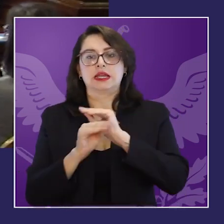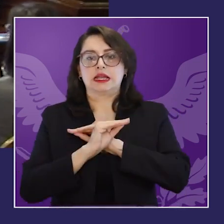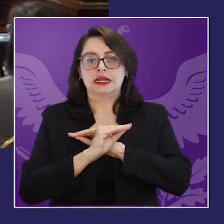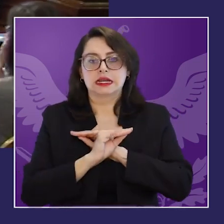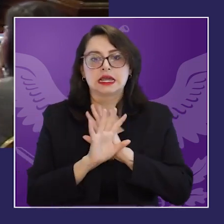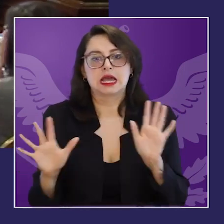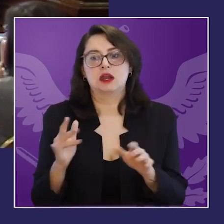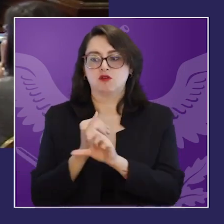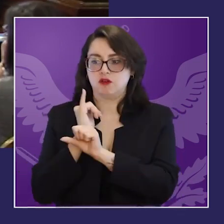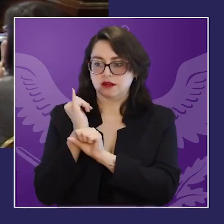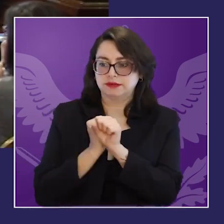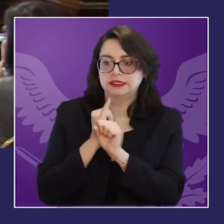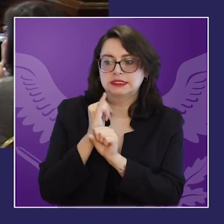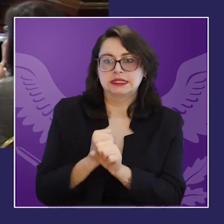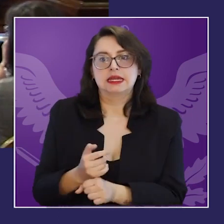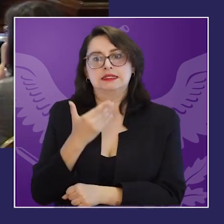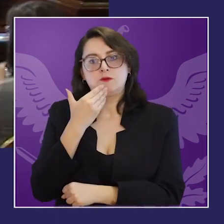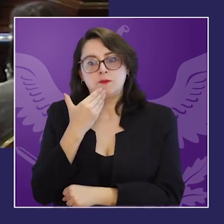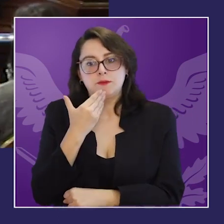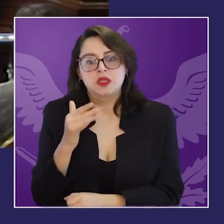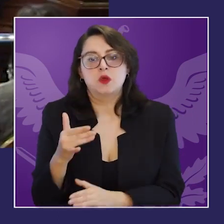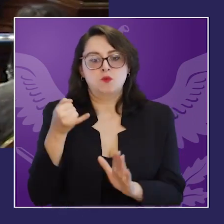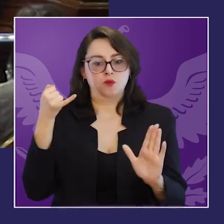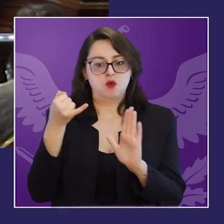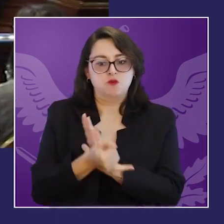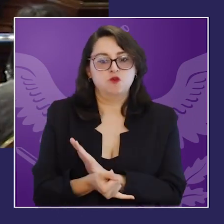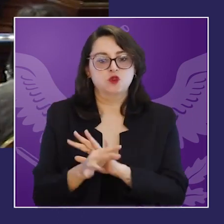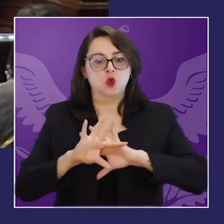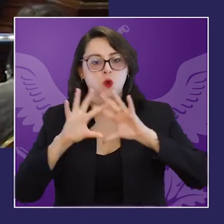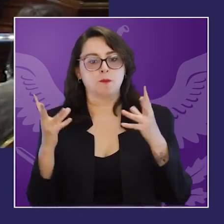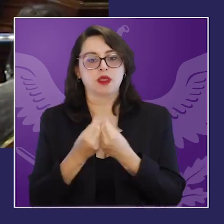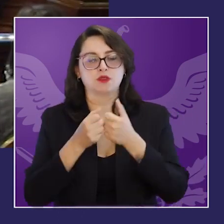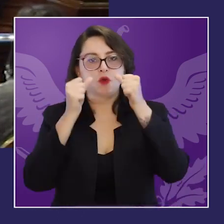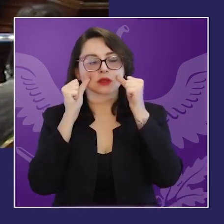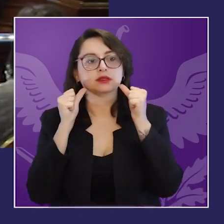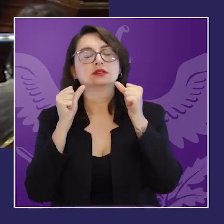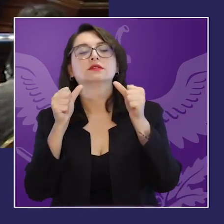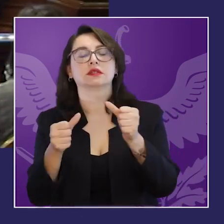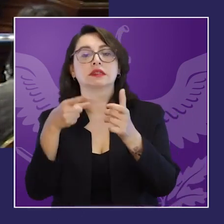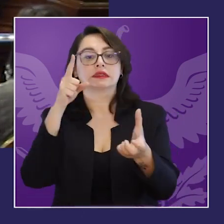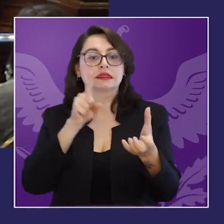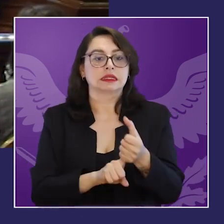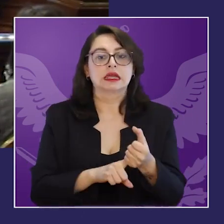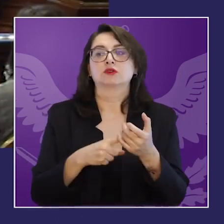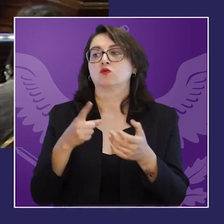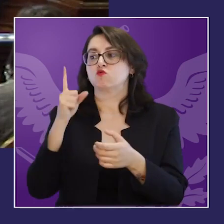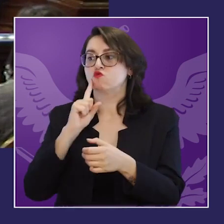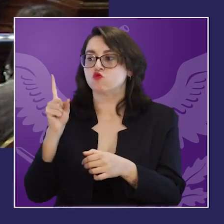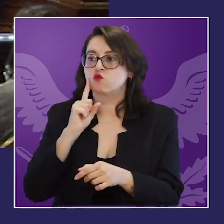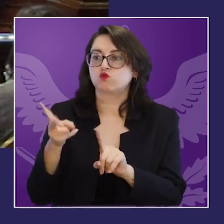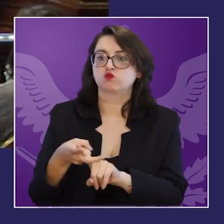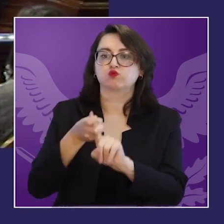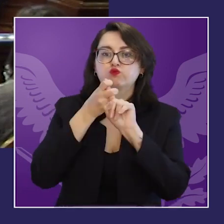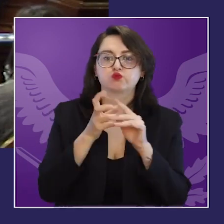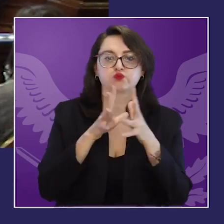estandarización de criterios claros y uniformes para realizar las investigaciones y la atención integral de todos los